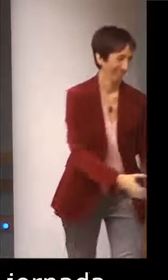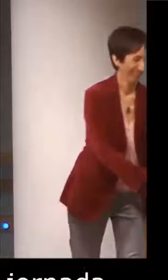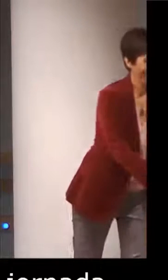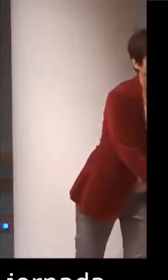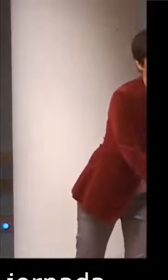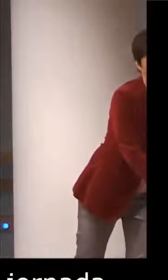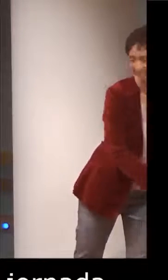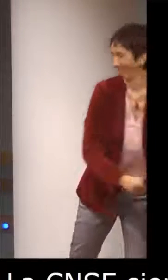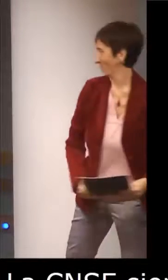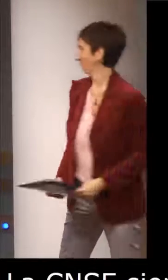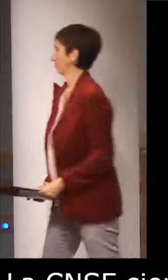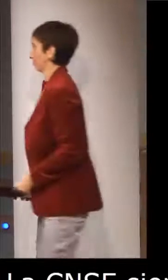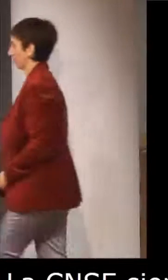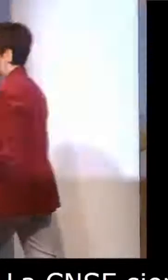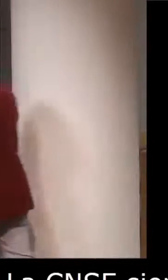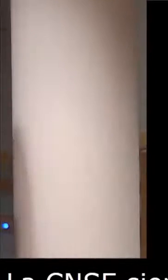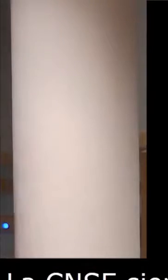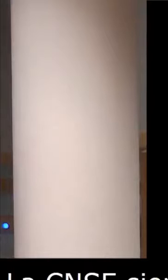sinergia conjunta. Muchas gracias.